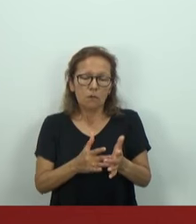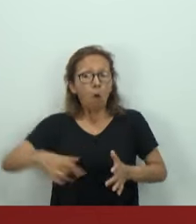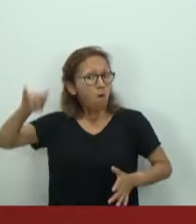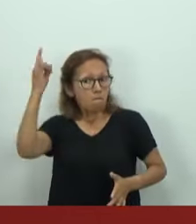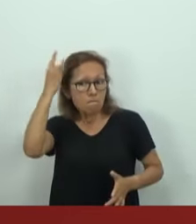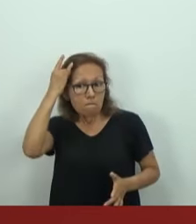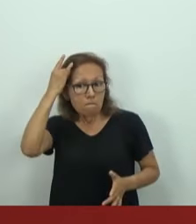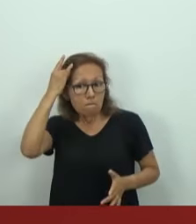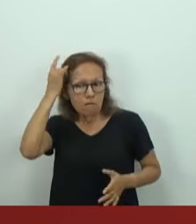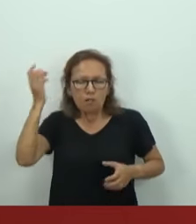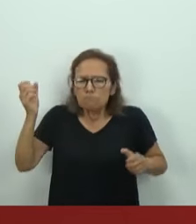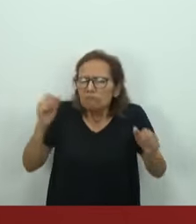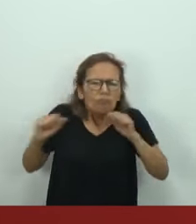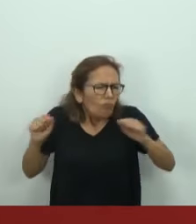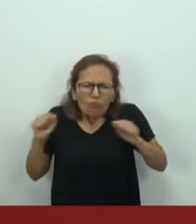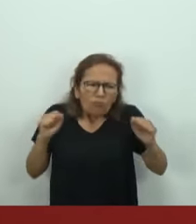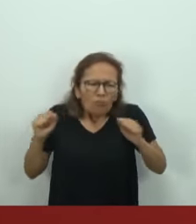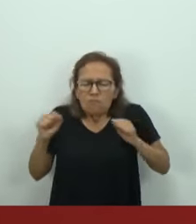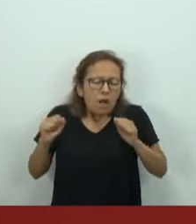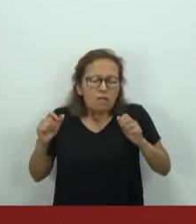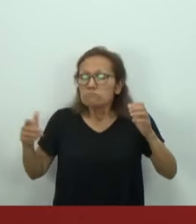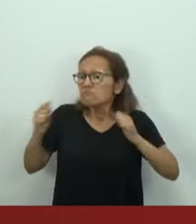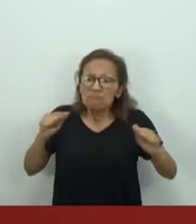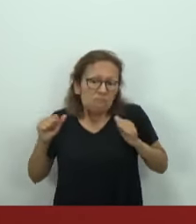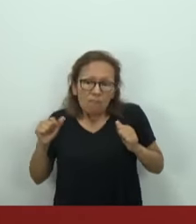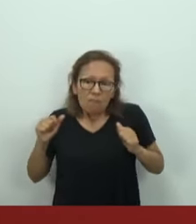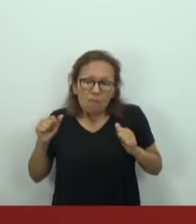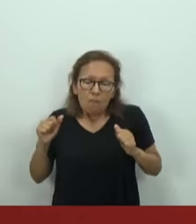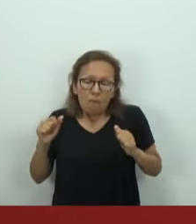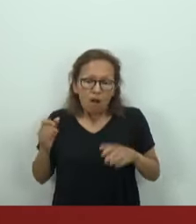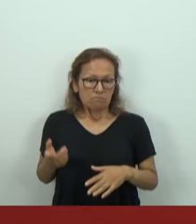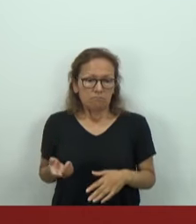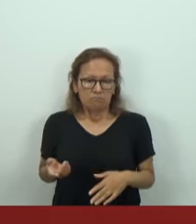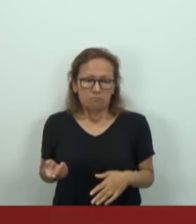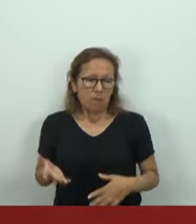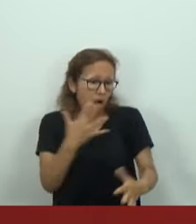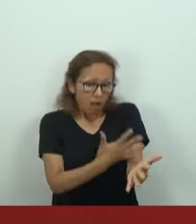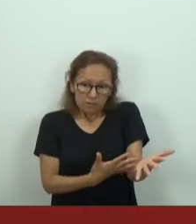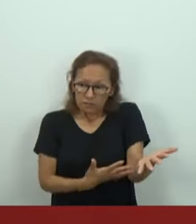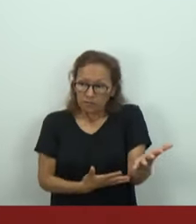demonios tiemblan, tiemblan delante de esa sangre.